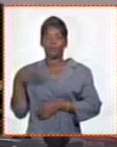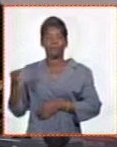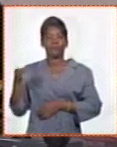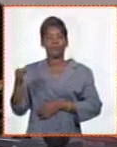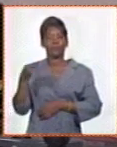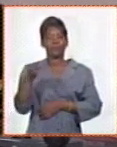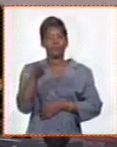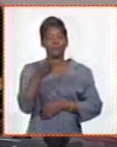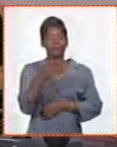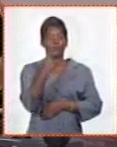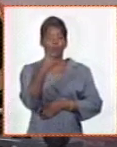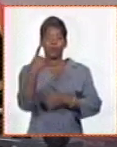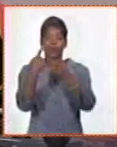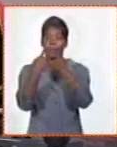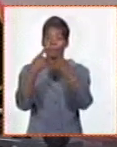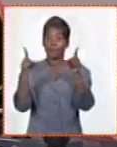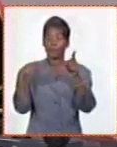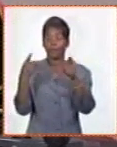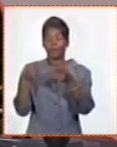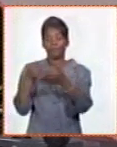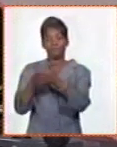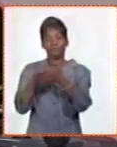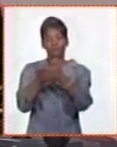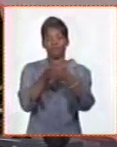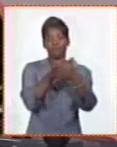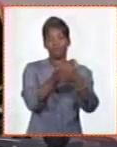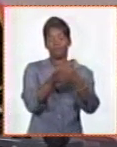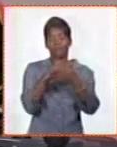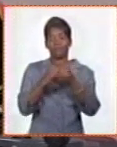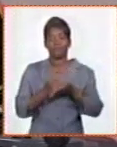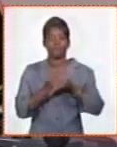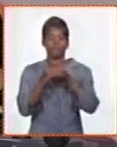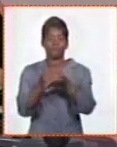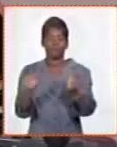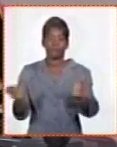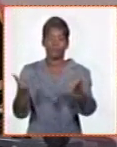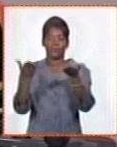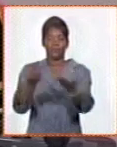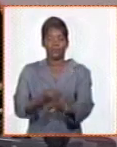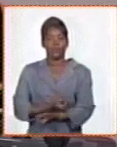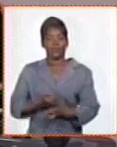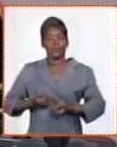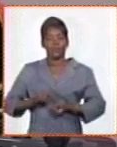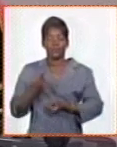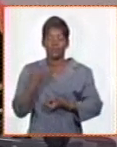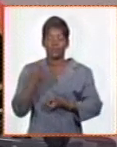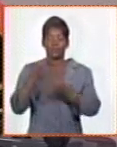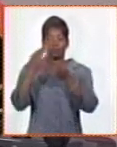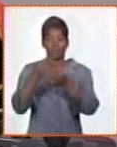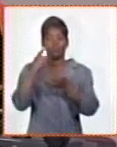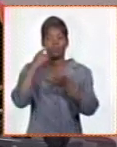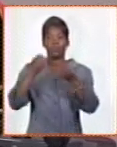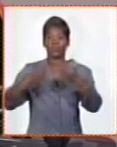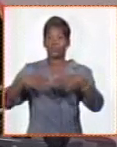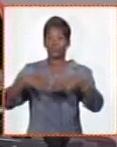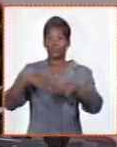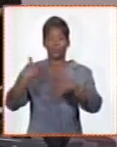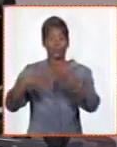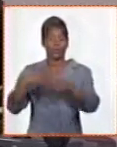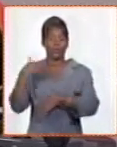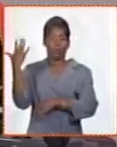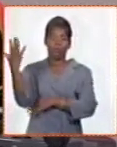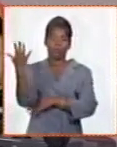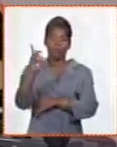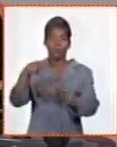Es lo que nos puede dar la fortaleza realmente para seguir resistiendo frente a los embates naturales y frente a los embates políticos,